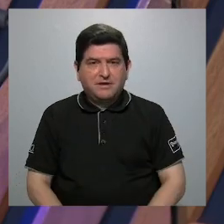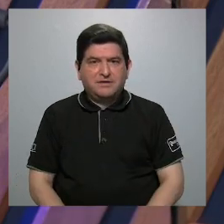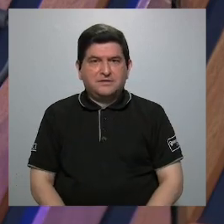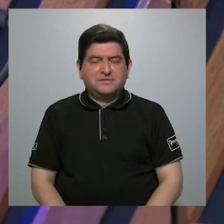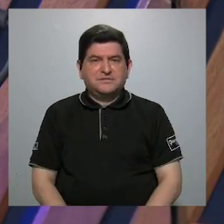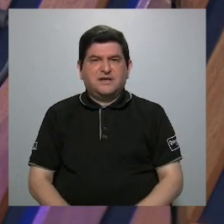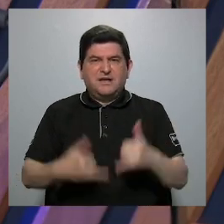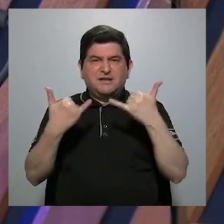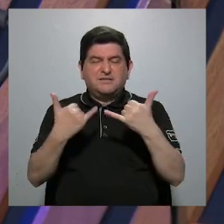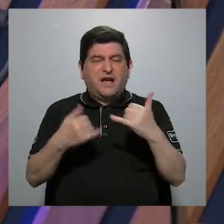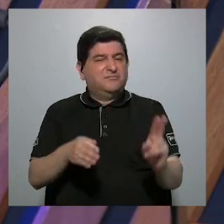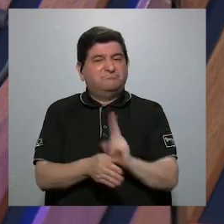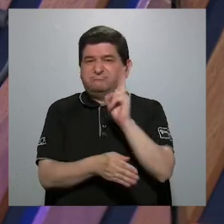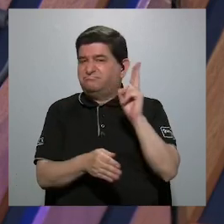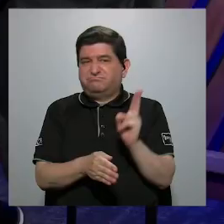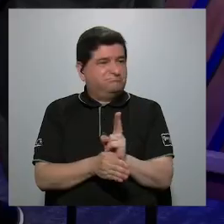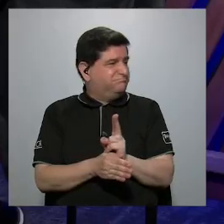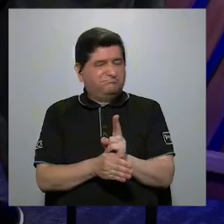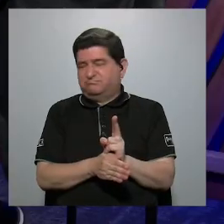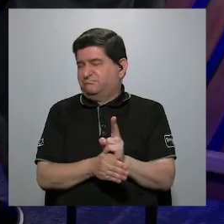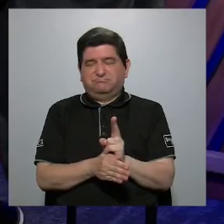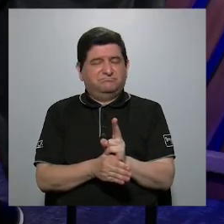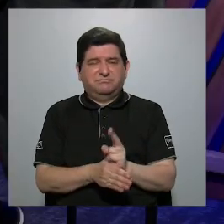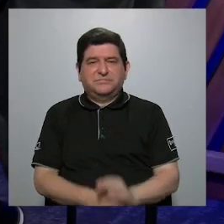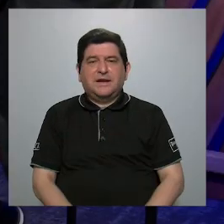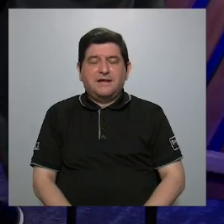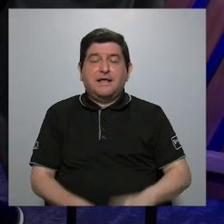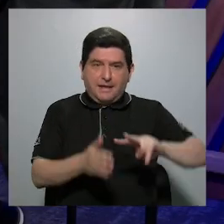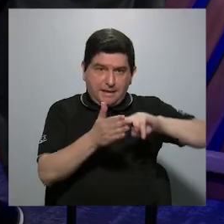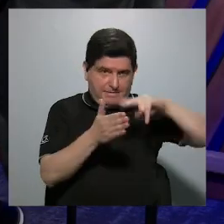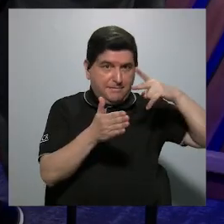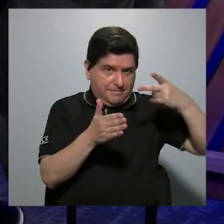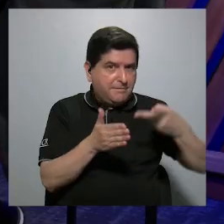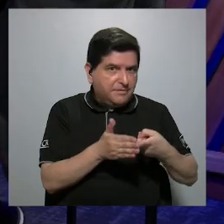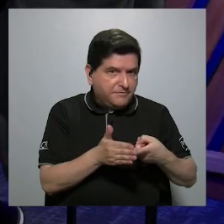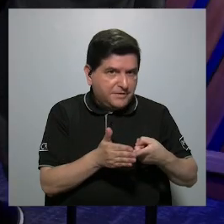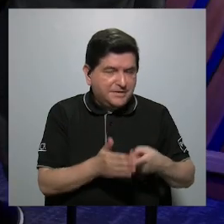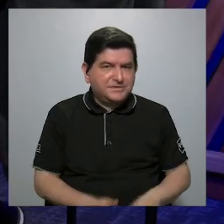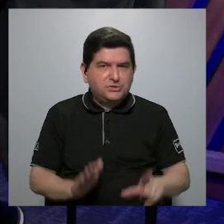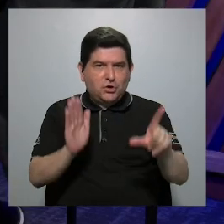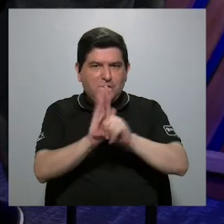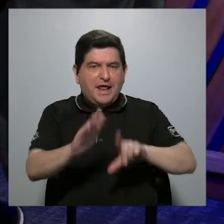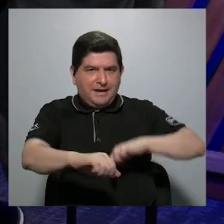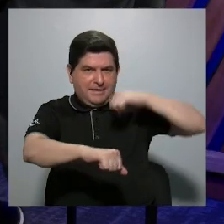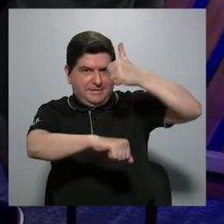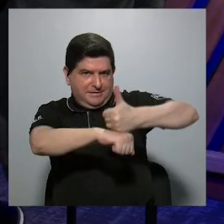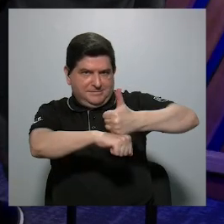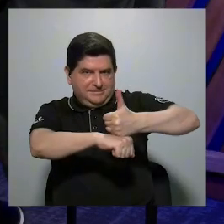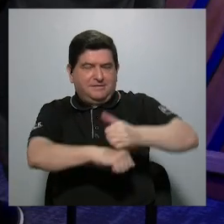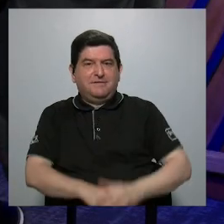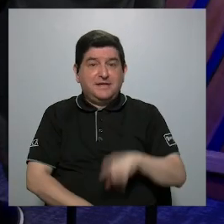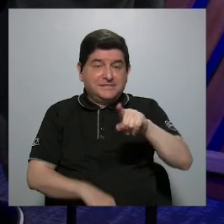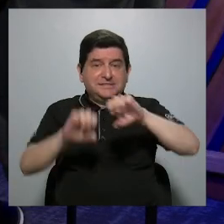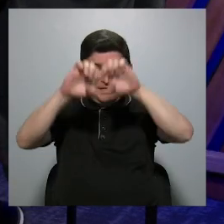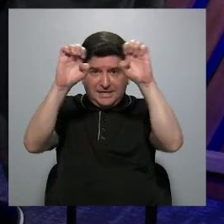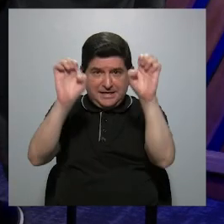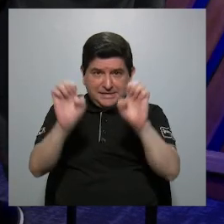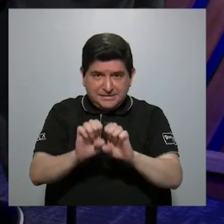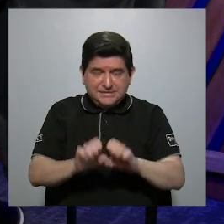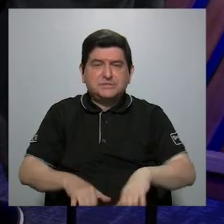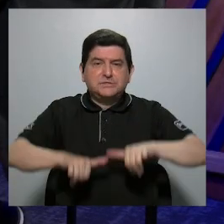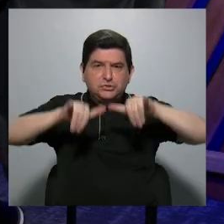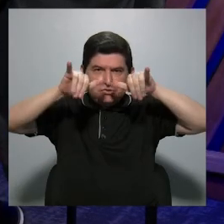se ha abandonado y ya no se usa. Según la definición de la ley de creación, ese